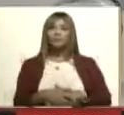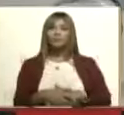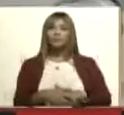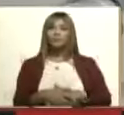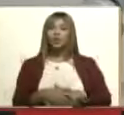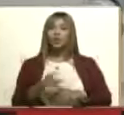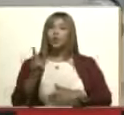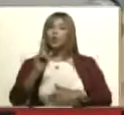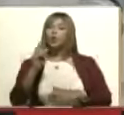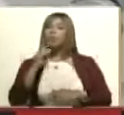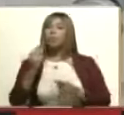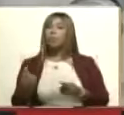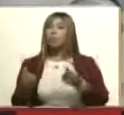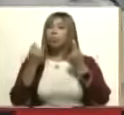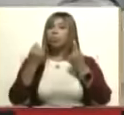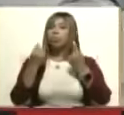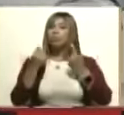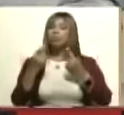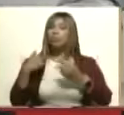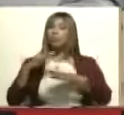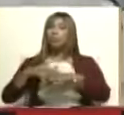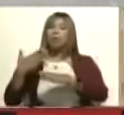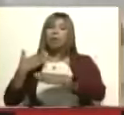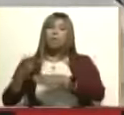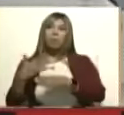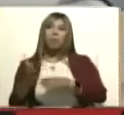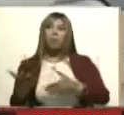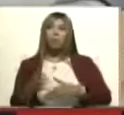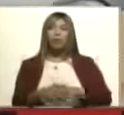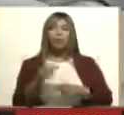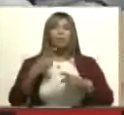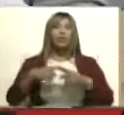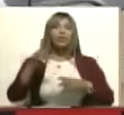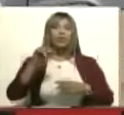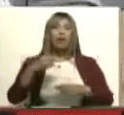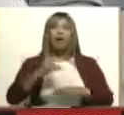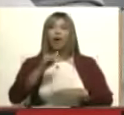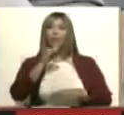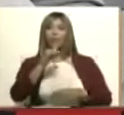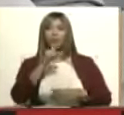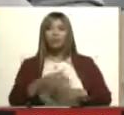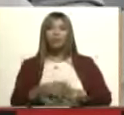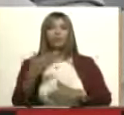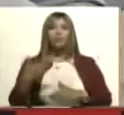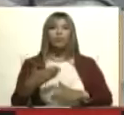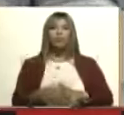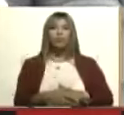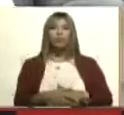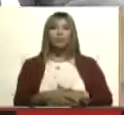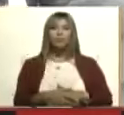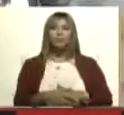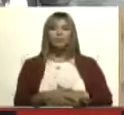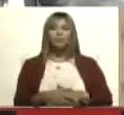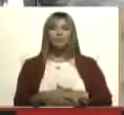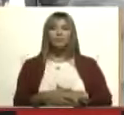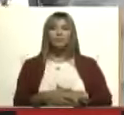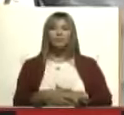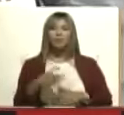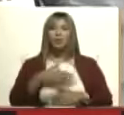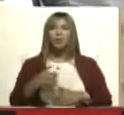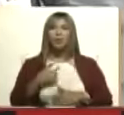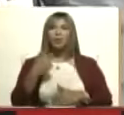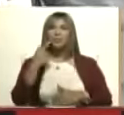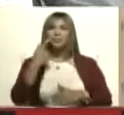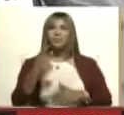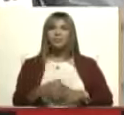No me hicieron caso porque no les importaba, pero también hay un detalle importante, ¿no? Aquí, si me permite,